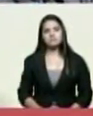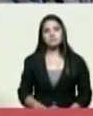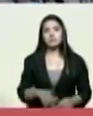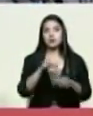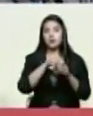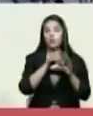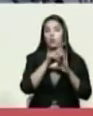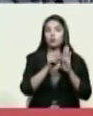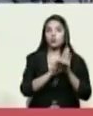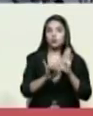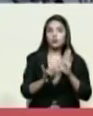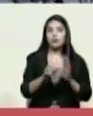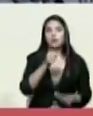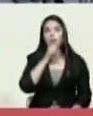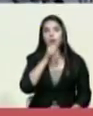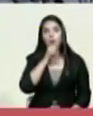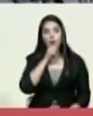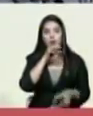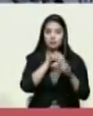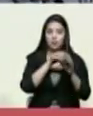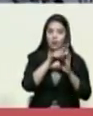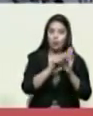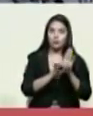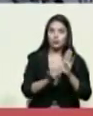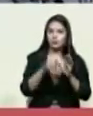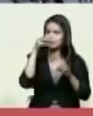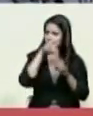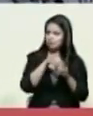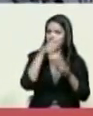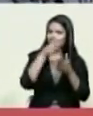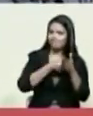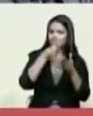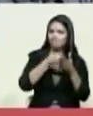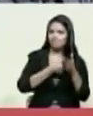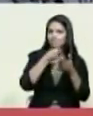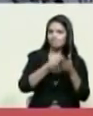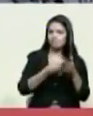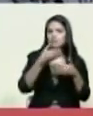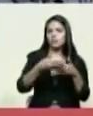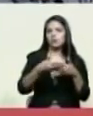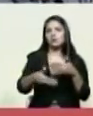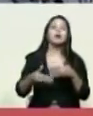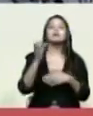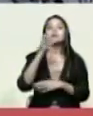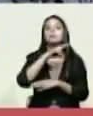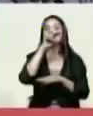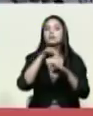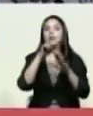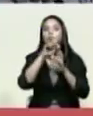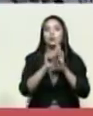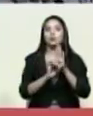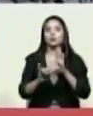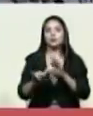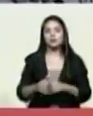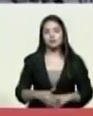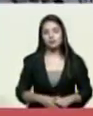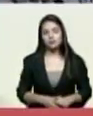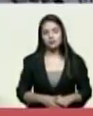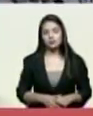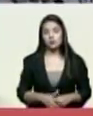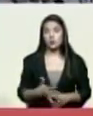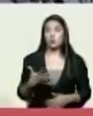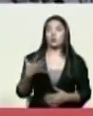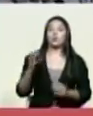constituyente, mi abuelo fue constituyente. Estuvo ahí en esa Asamblea Nacional Constituyente. Es un